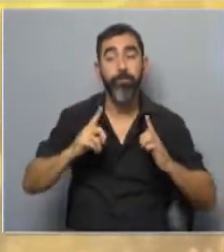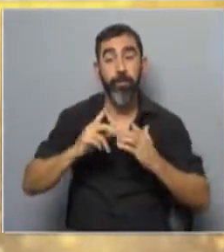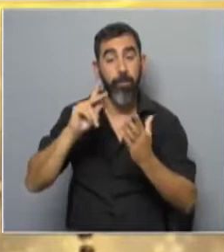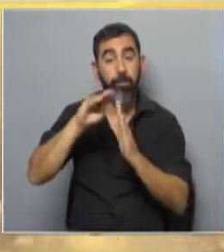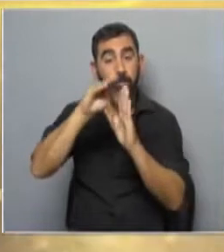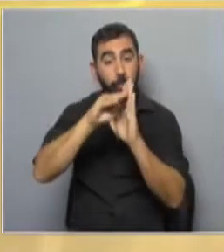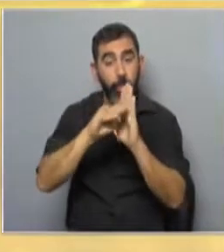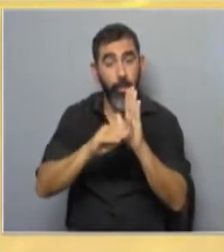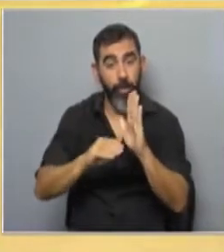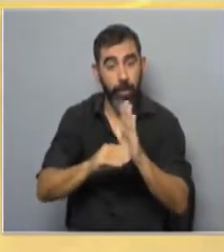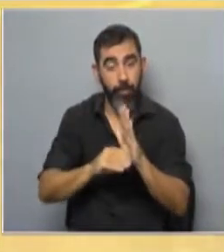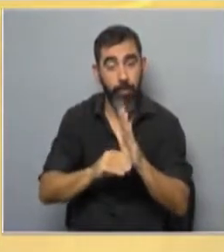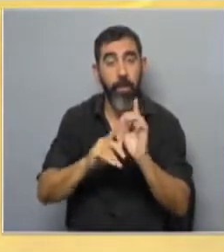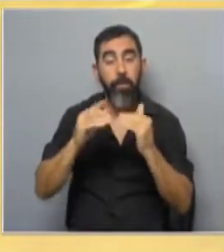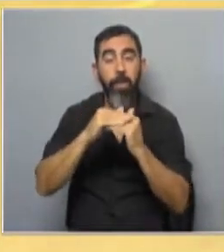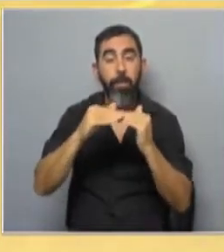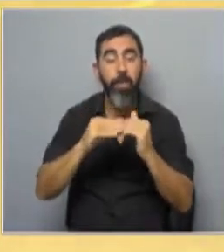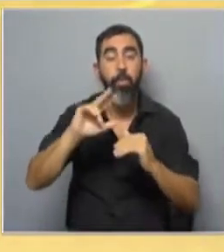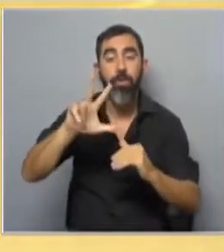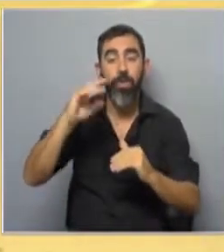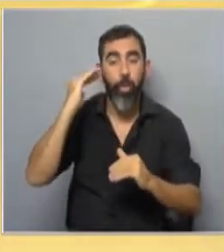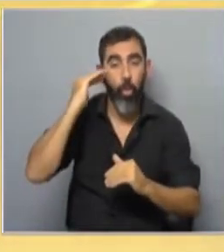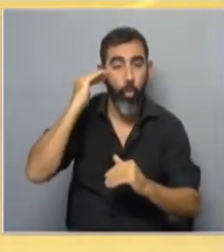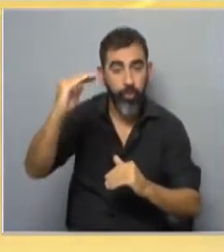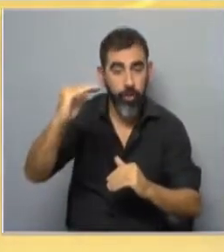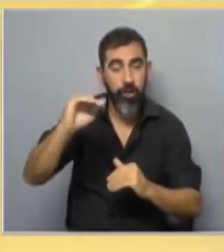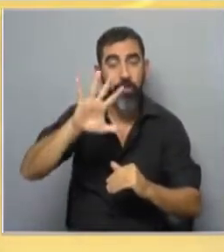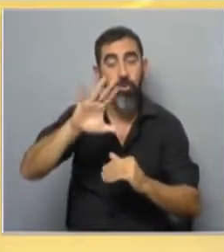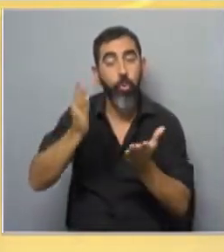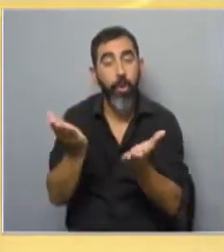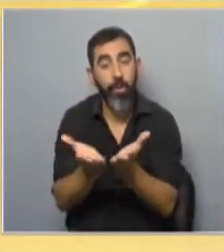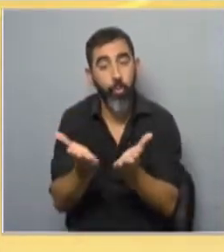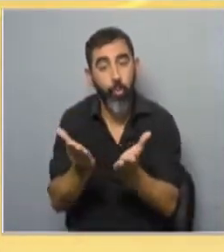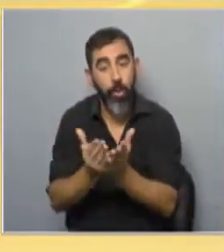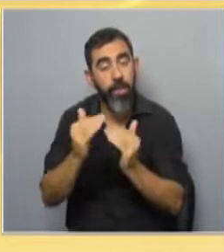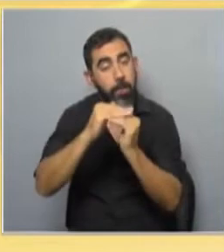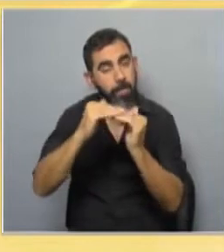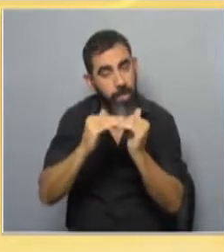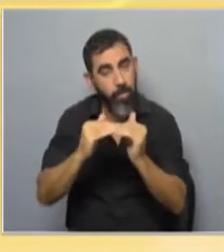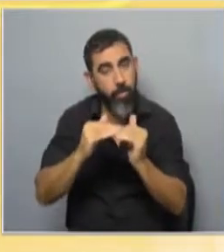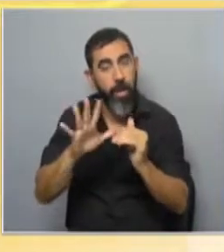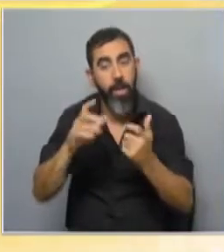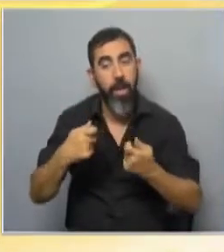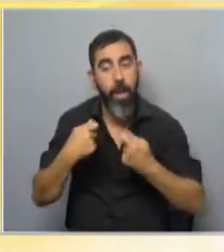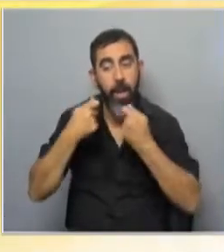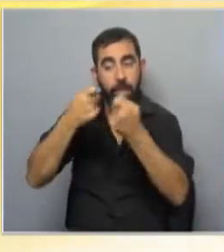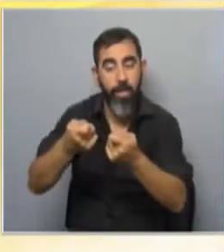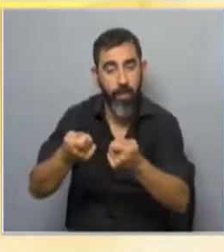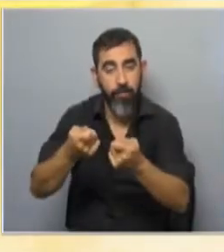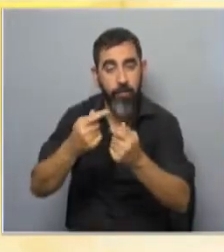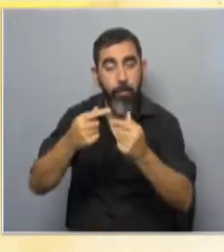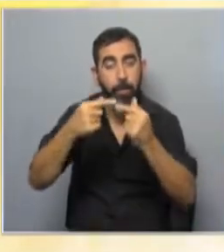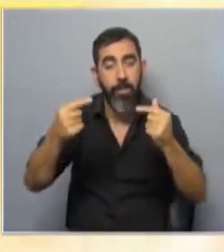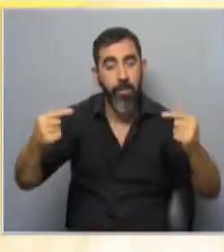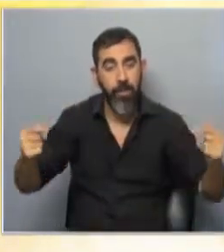programa. Tiene que ser un mínimo de 3 docentes con 5 alumnos. Bueno, allí ya se les da un kit con